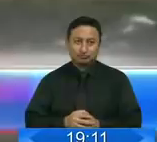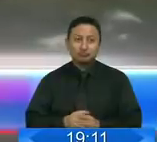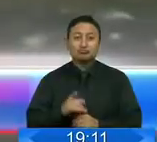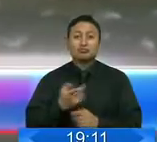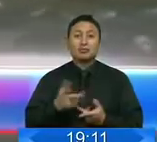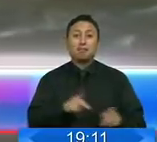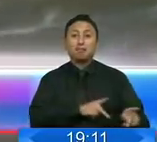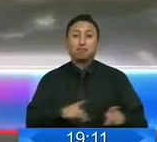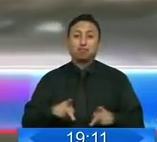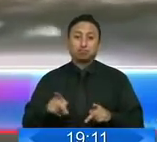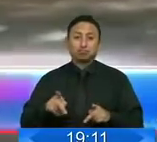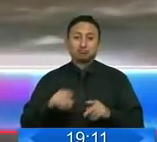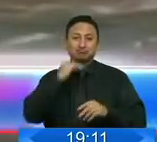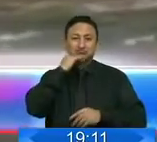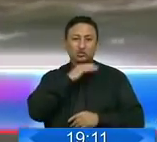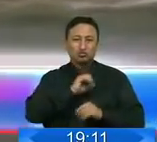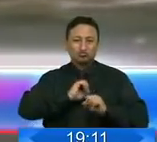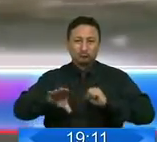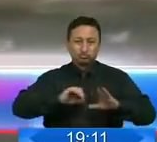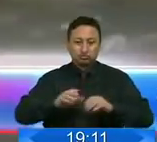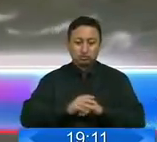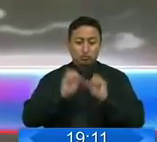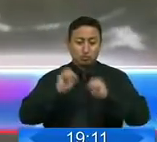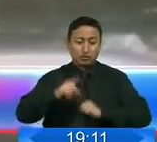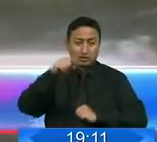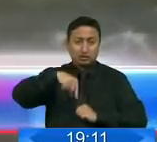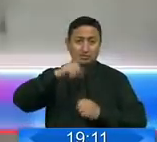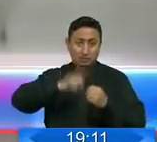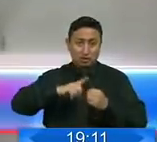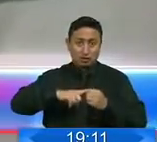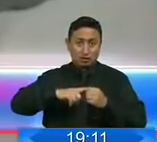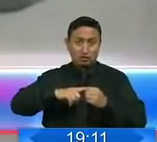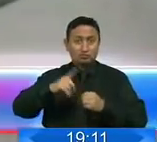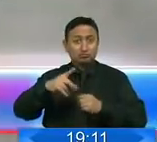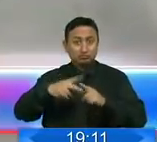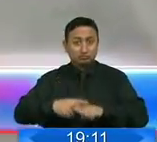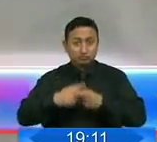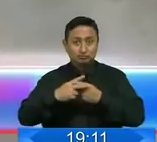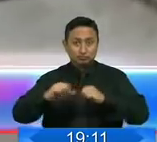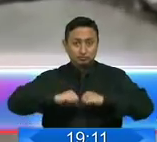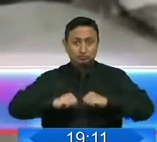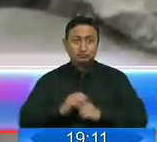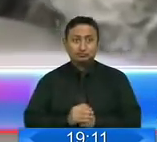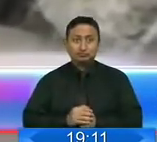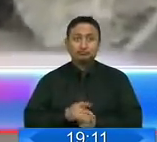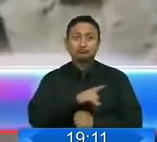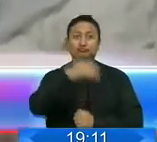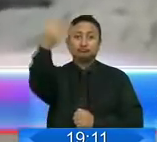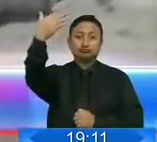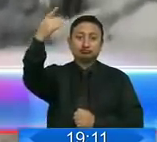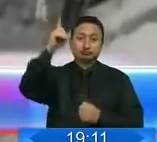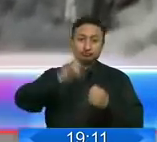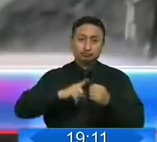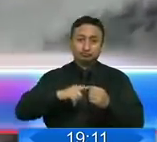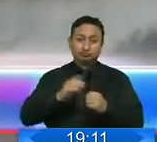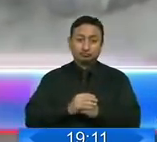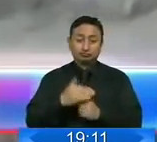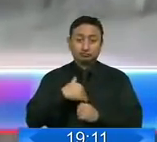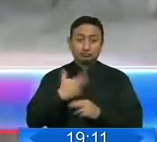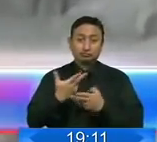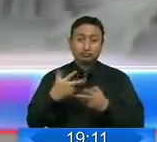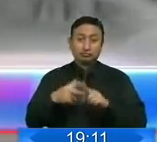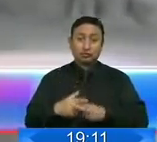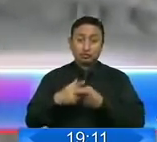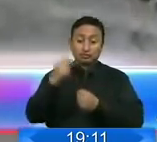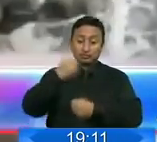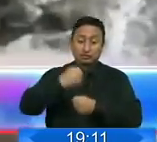la contaminación pueda ser aplicado en la capital. El alcalde de Quito ofrece que una vez que asuma las funciones, arrancará un